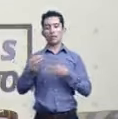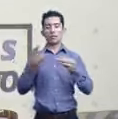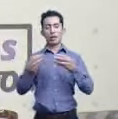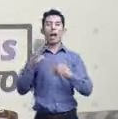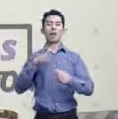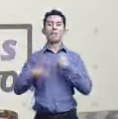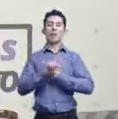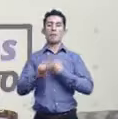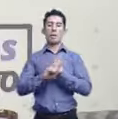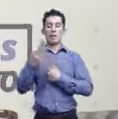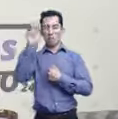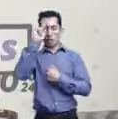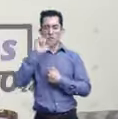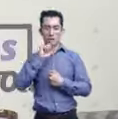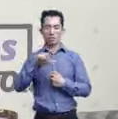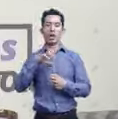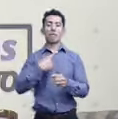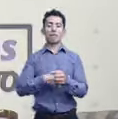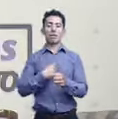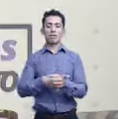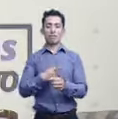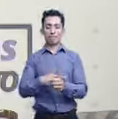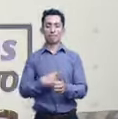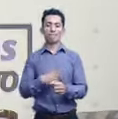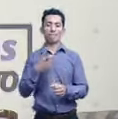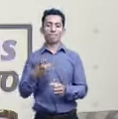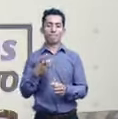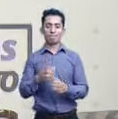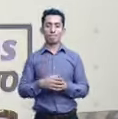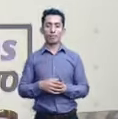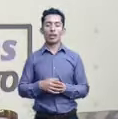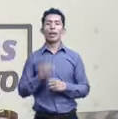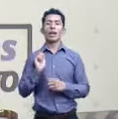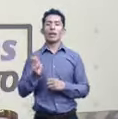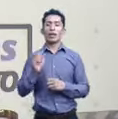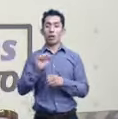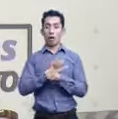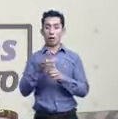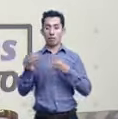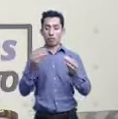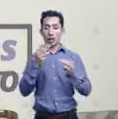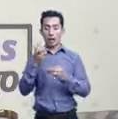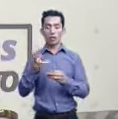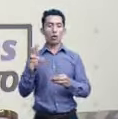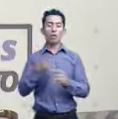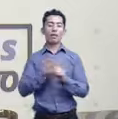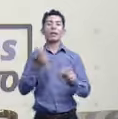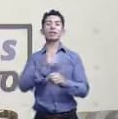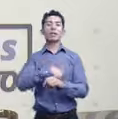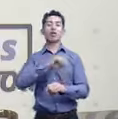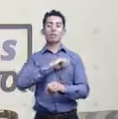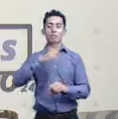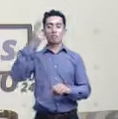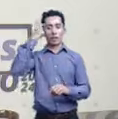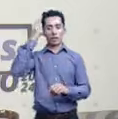esas problemáticas, sino también de salud. Y no tiene que ver con COVID directamente, sino con la salud mental.